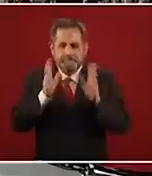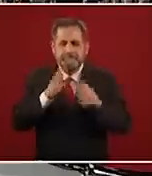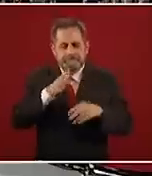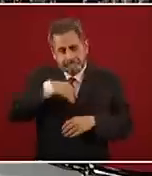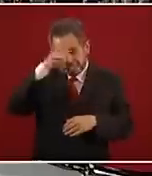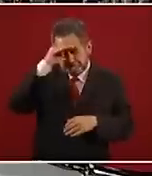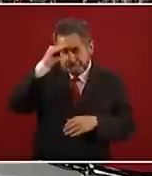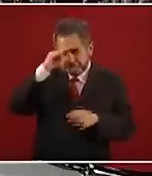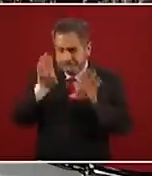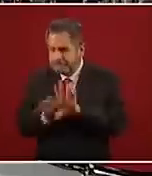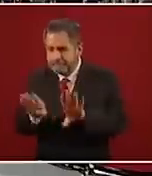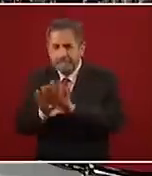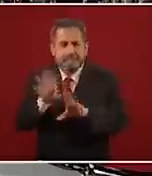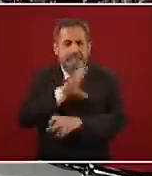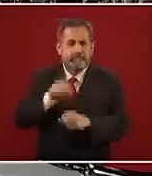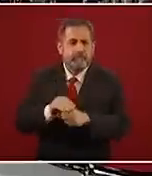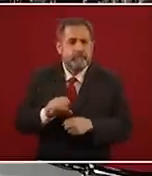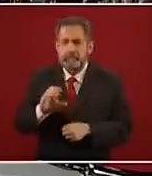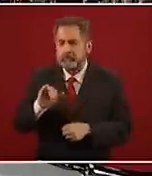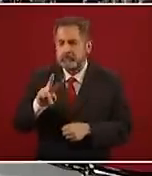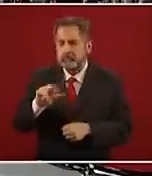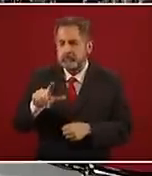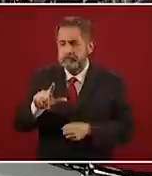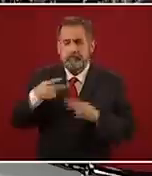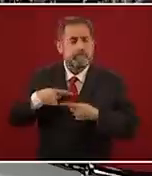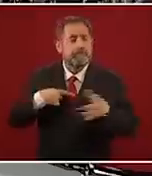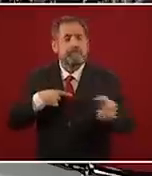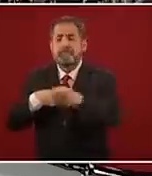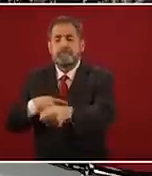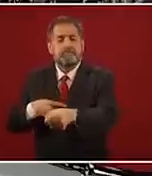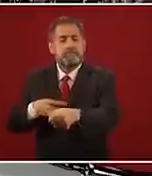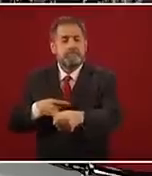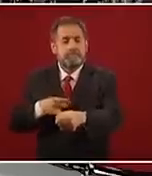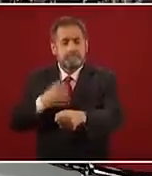buscando que sean civiles con